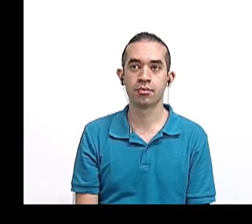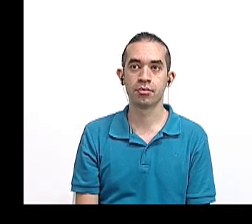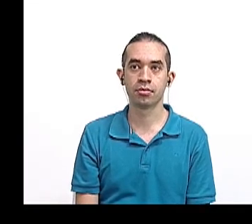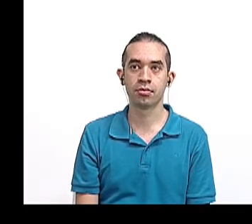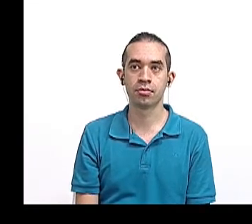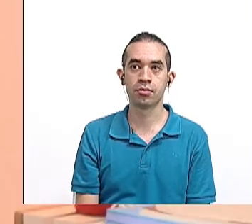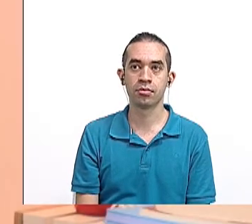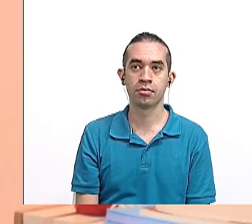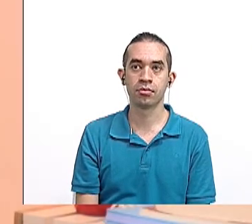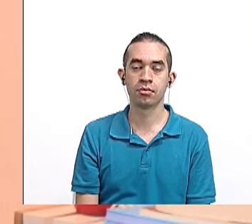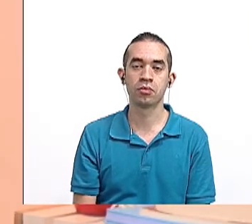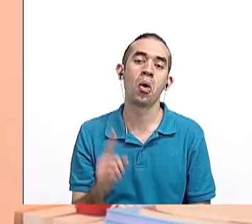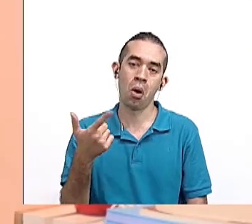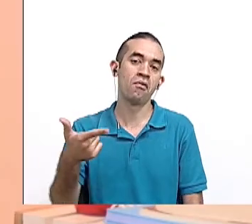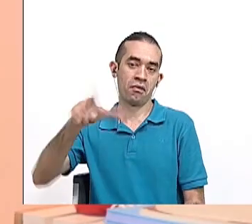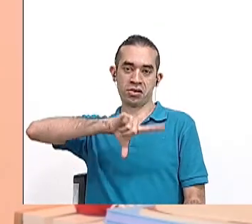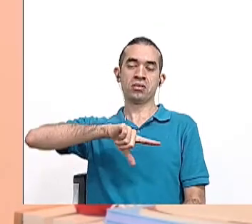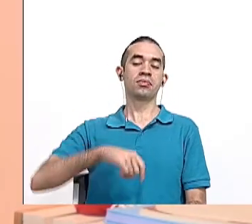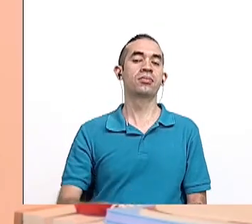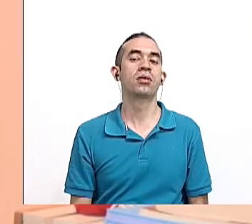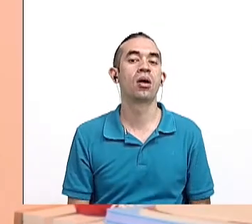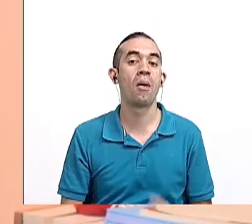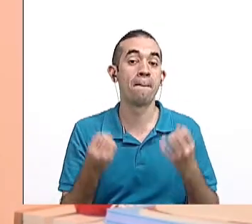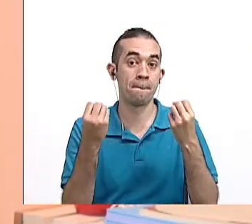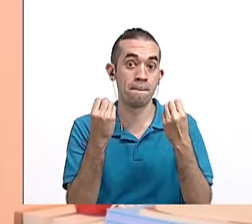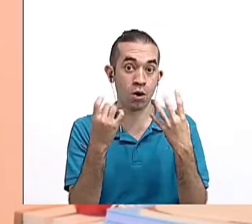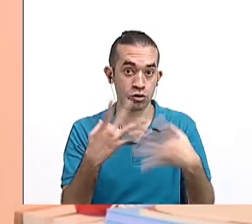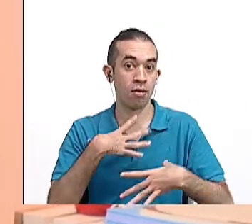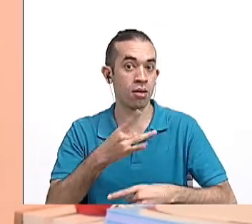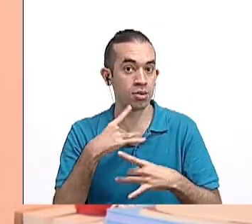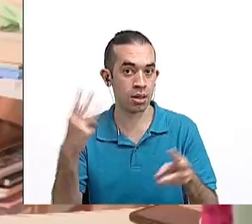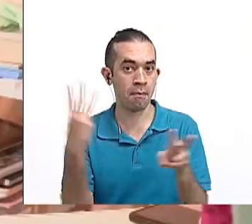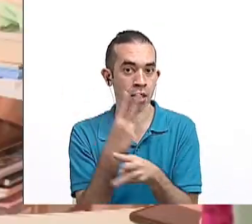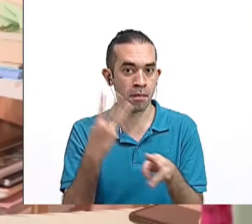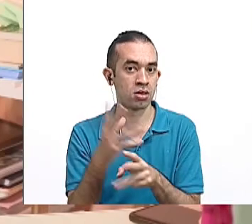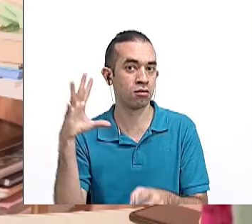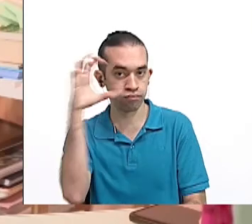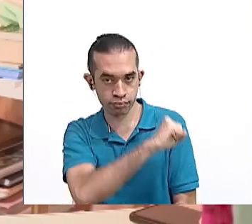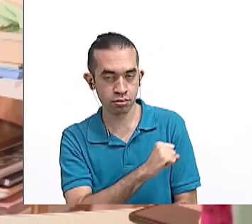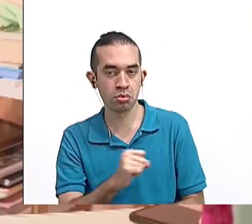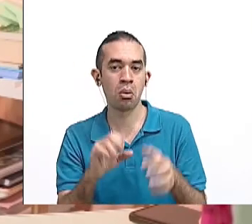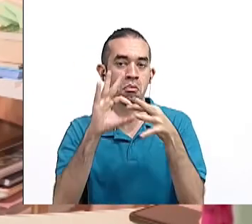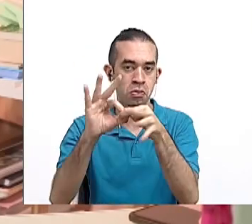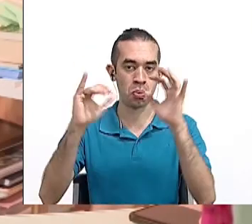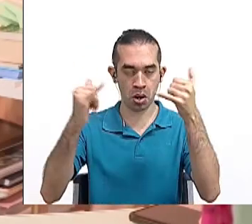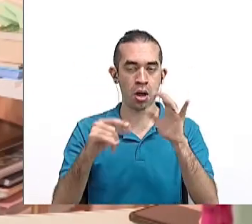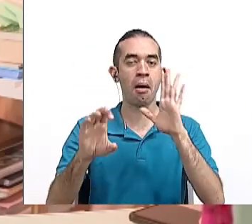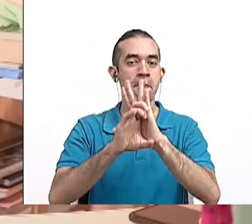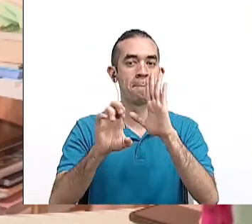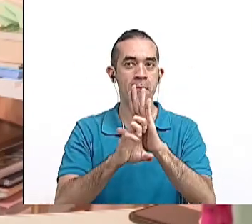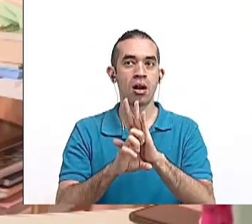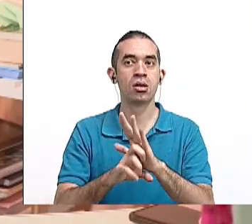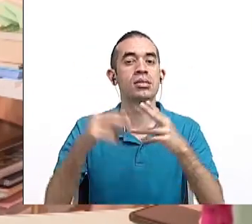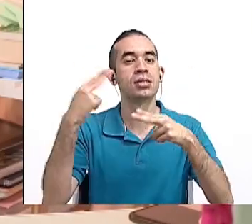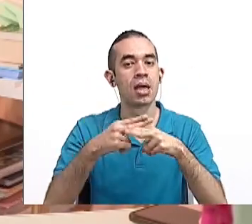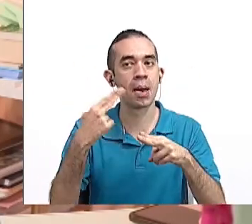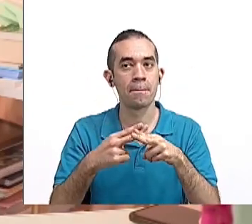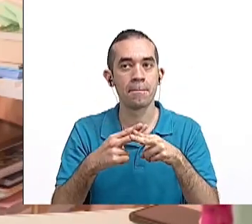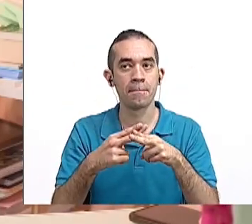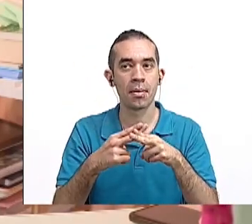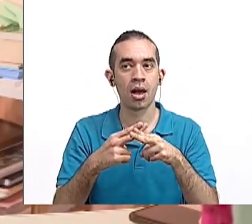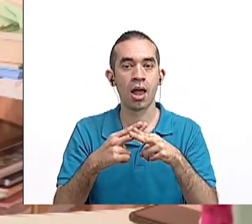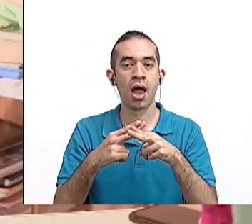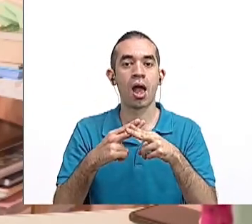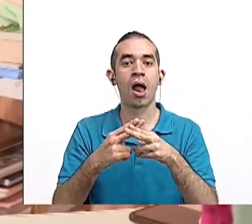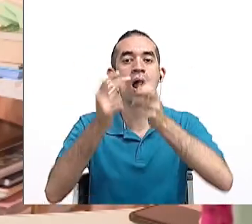a la inversa hay muchos acertijos matemáticos relacionados con este juego por ejemplo el acertijo llamado la peregrinación